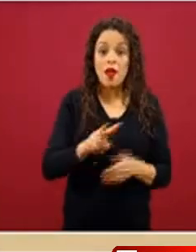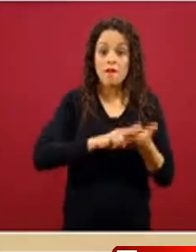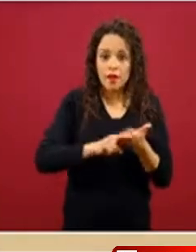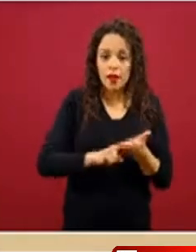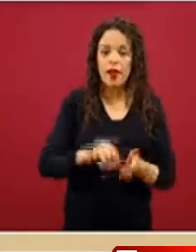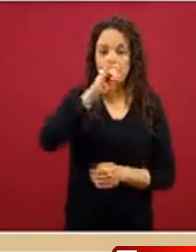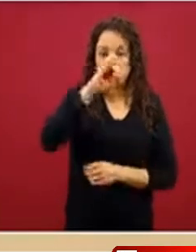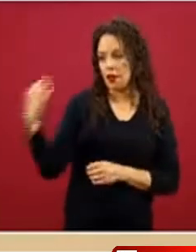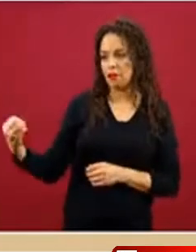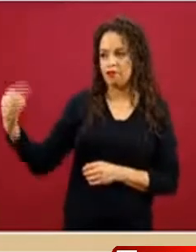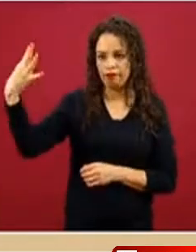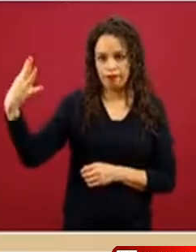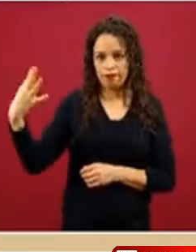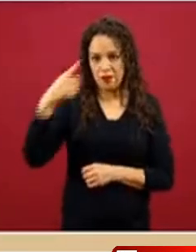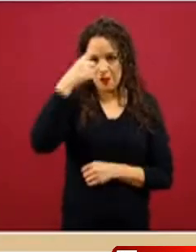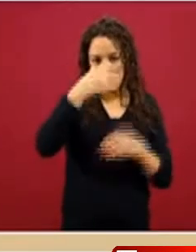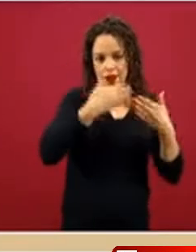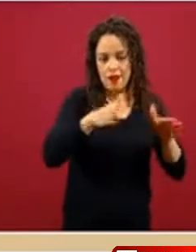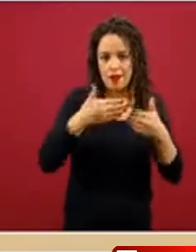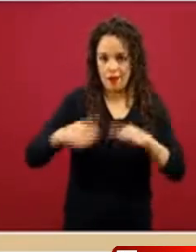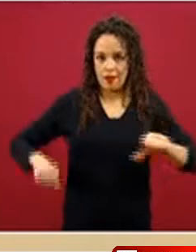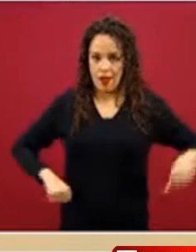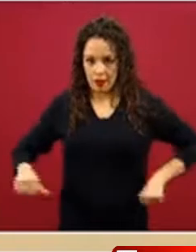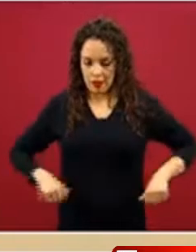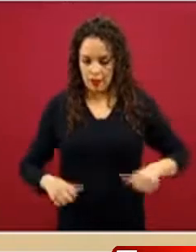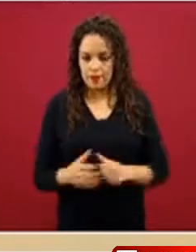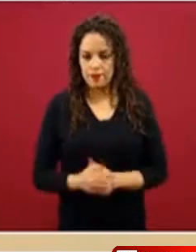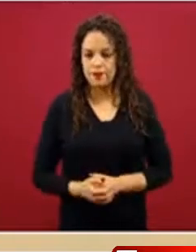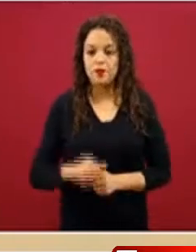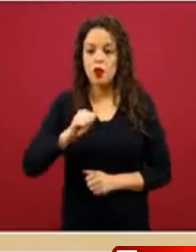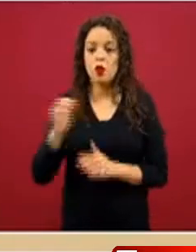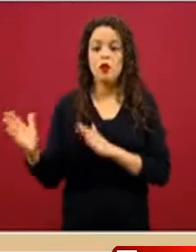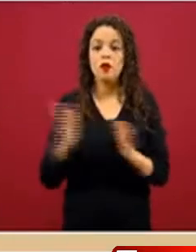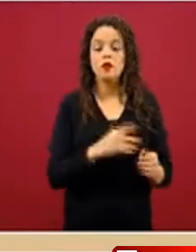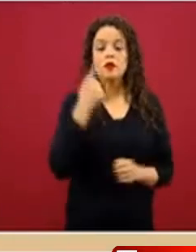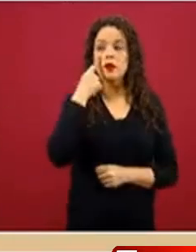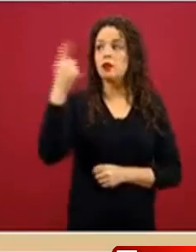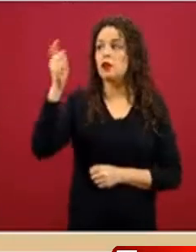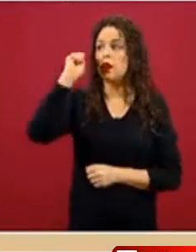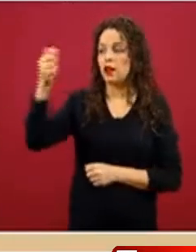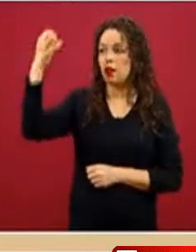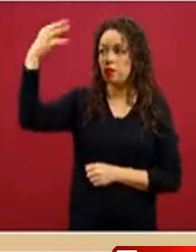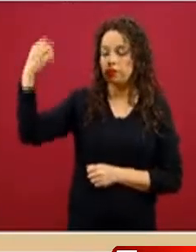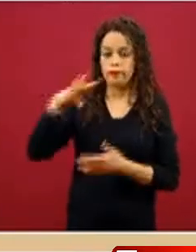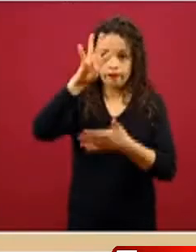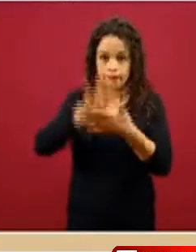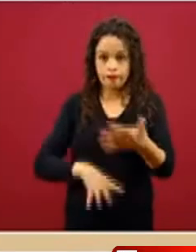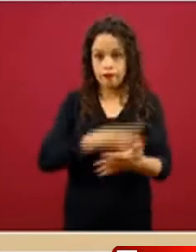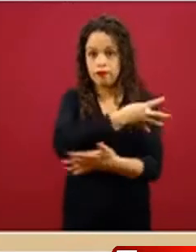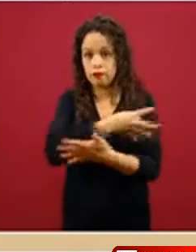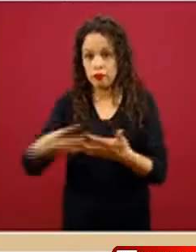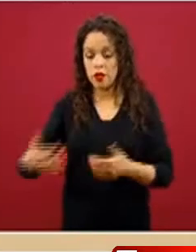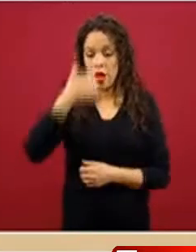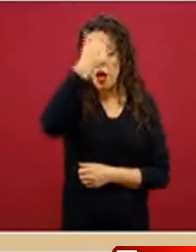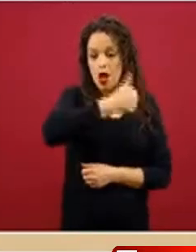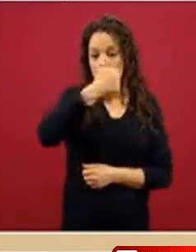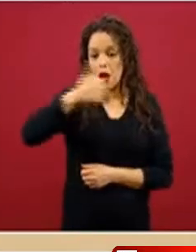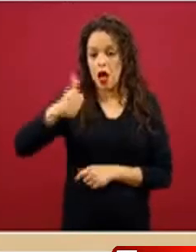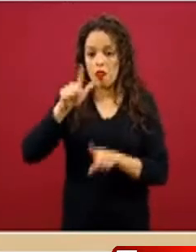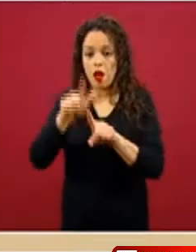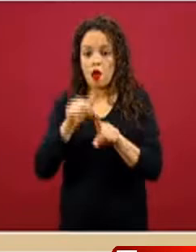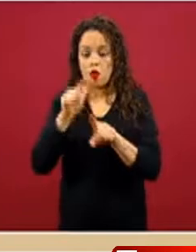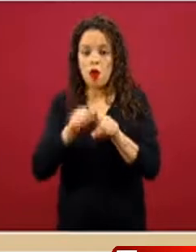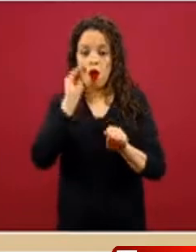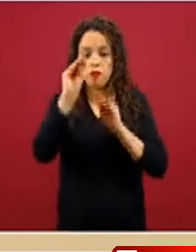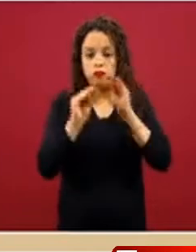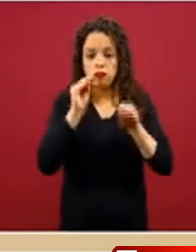favor. Aquí está el mosaico de resultados de cada uno de los indicadores por